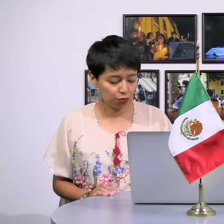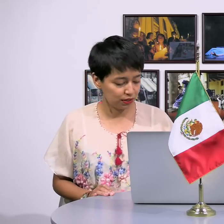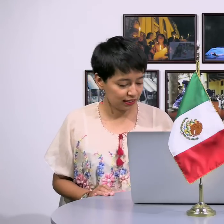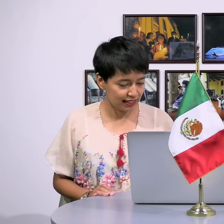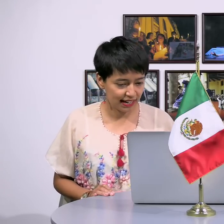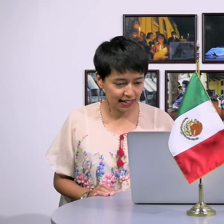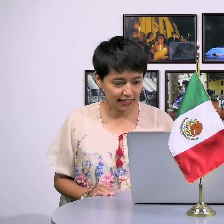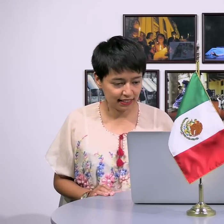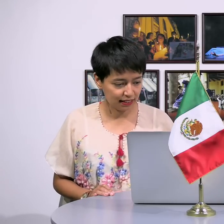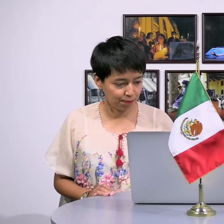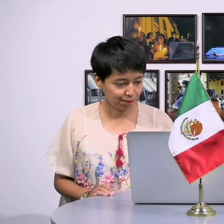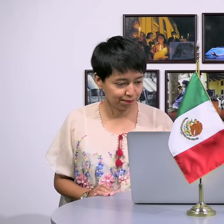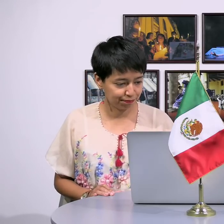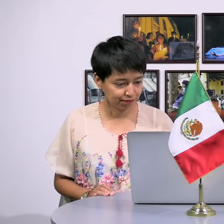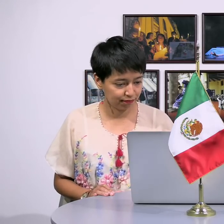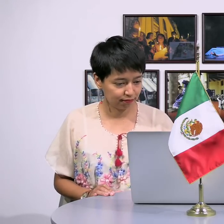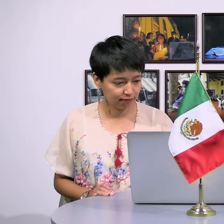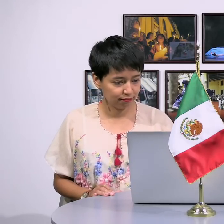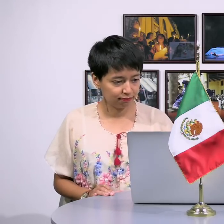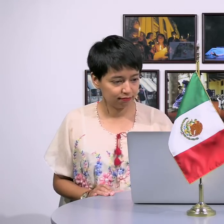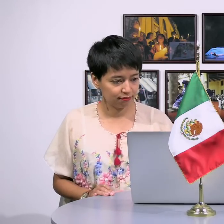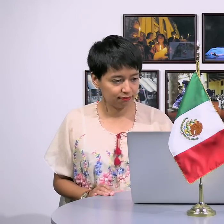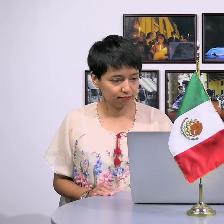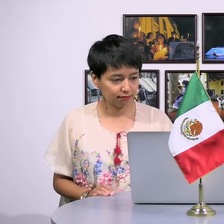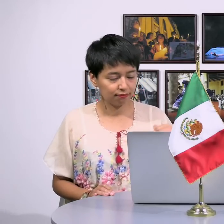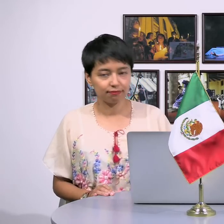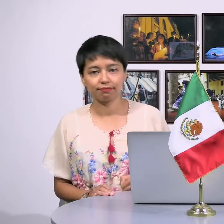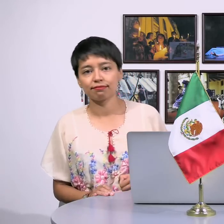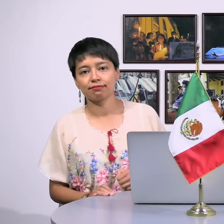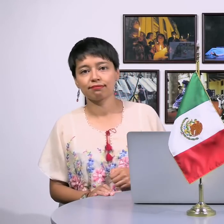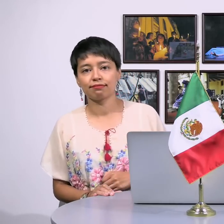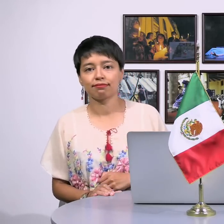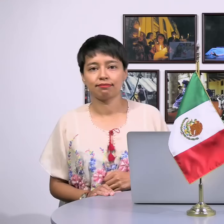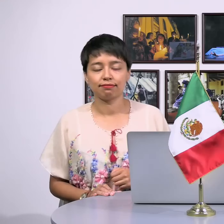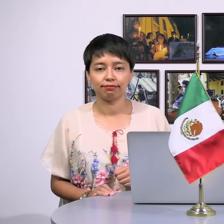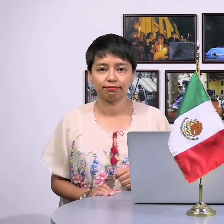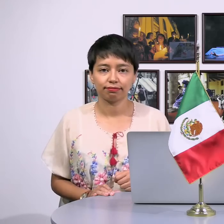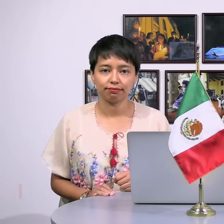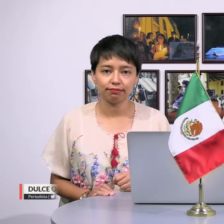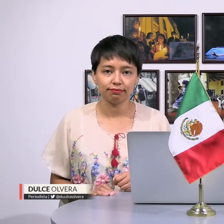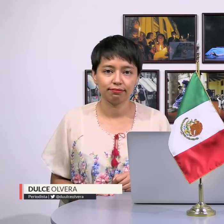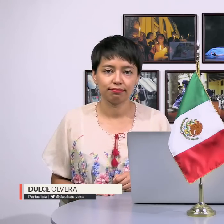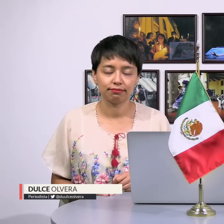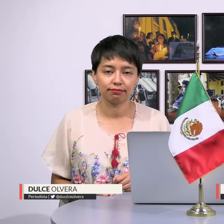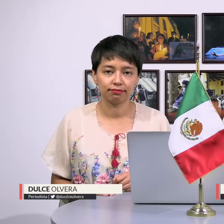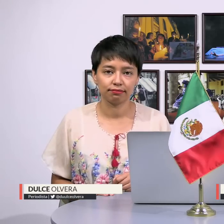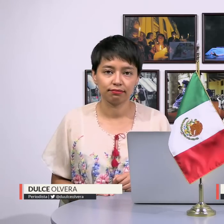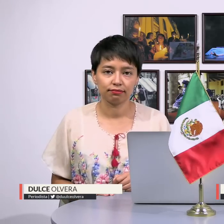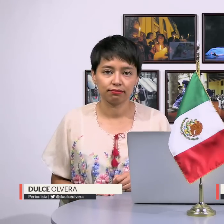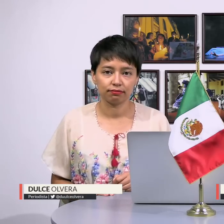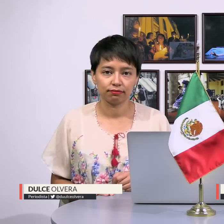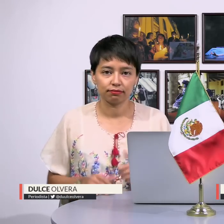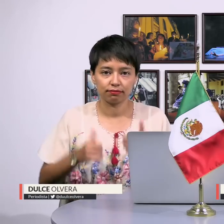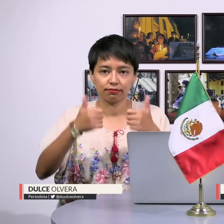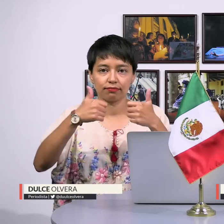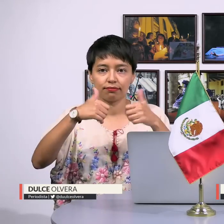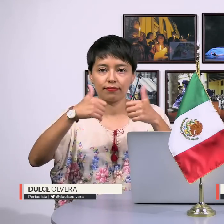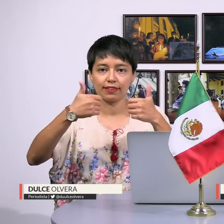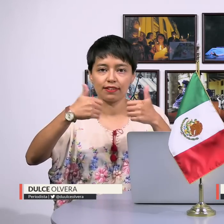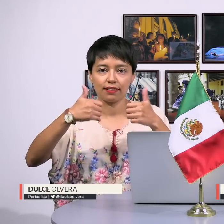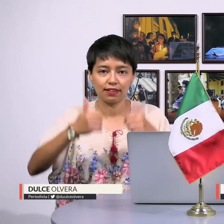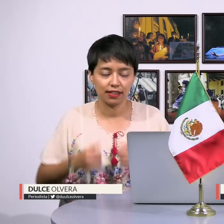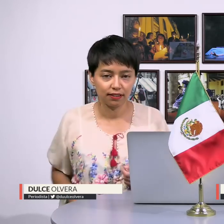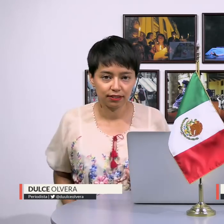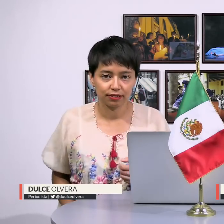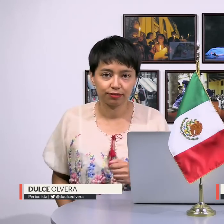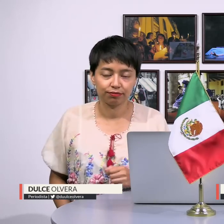la prisión domiciliaria, Ilse. Así es, Dulce. Y bueno, llegamos al jueves 15 de septiembre. Es hora de que usted, por